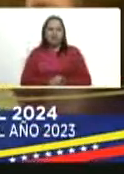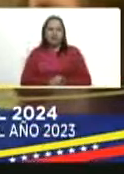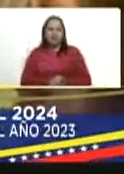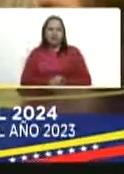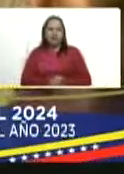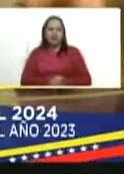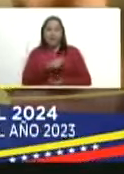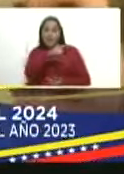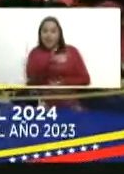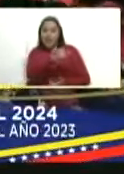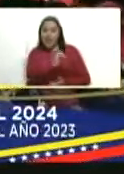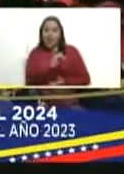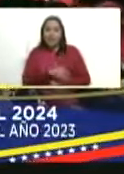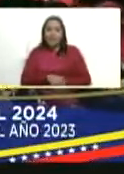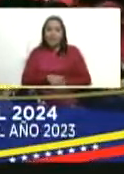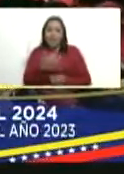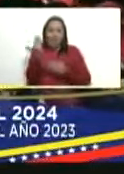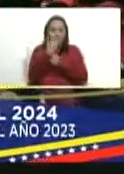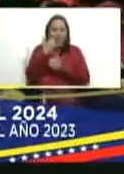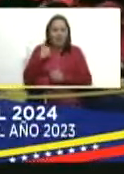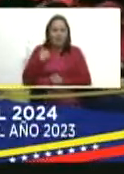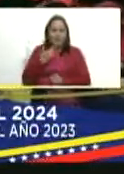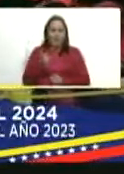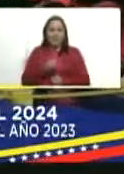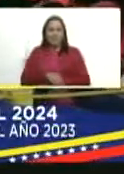Ella es la que saca la sentencia, pues.